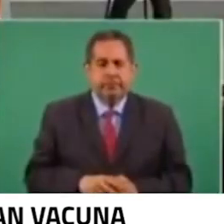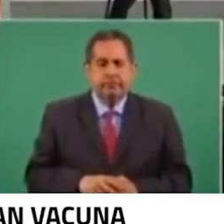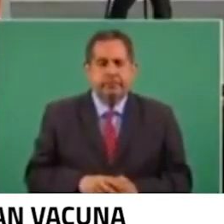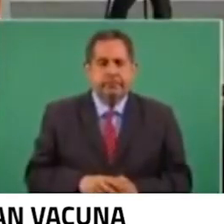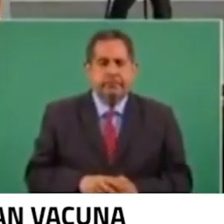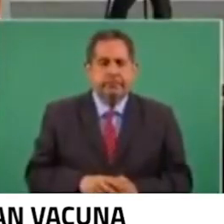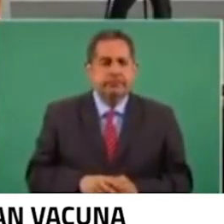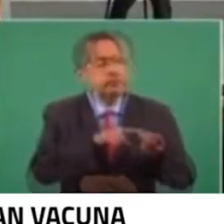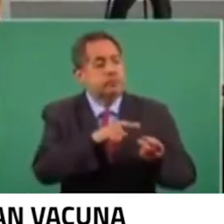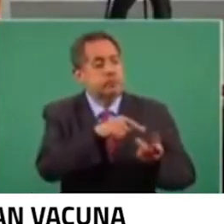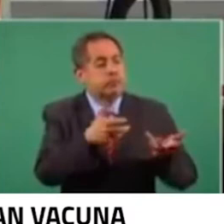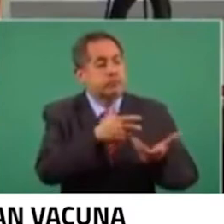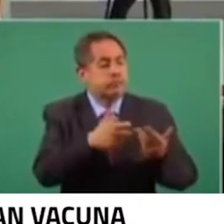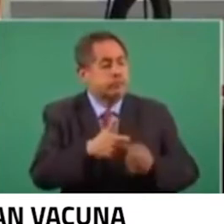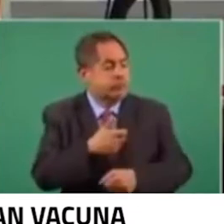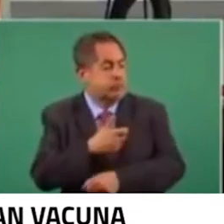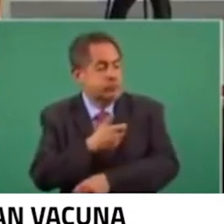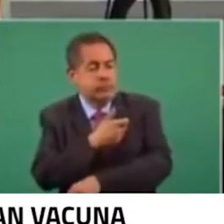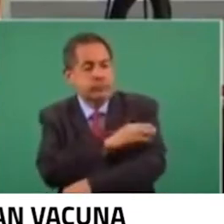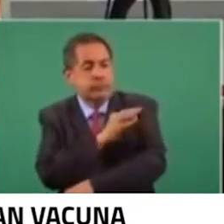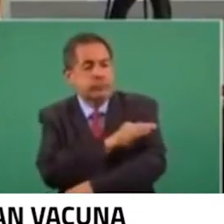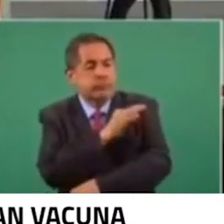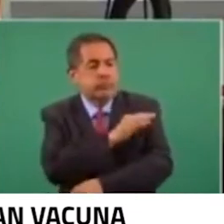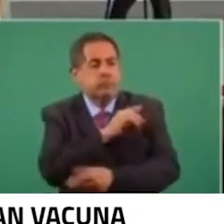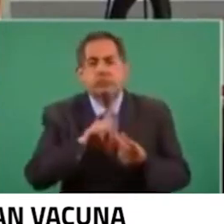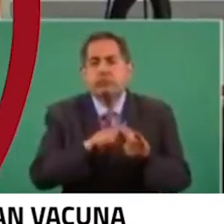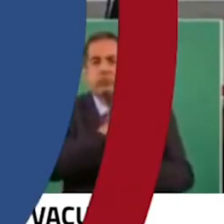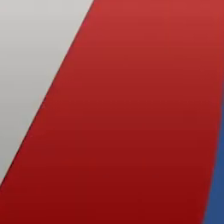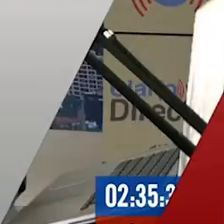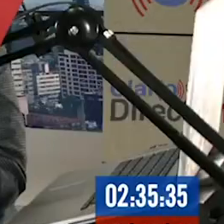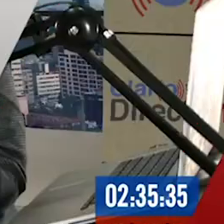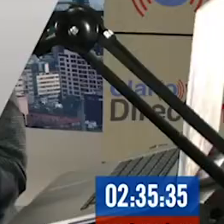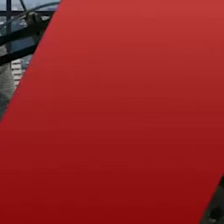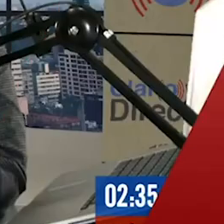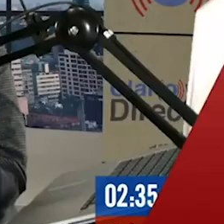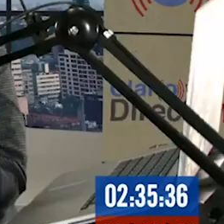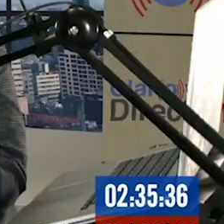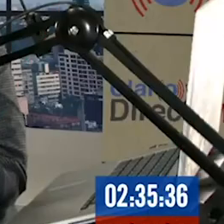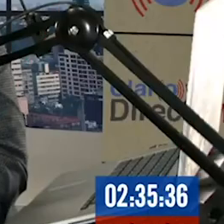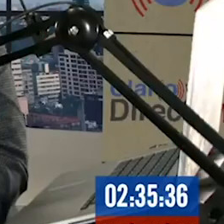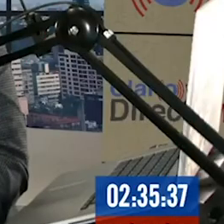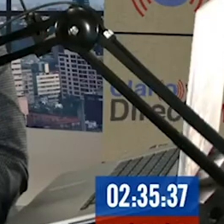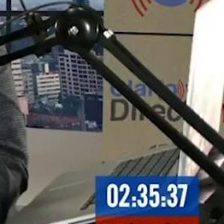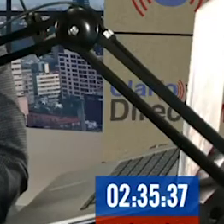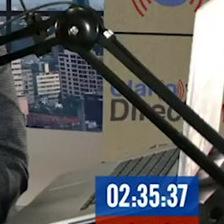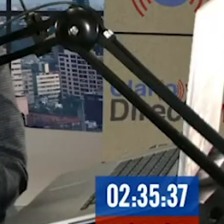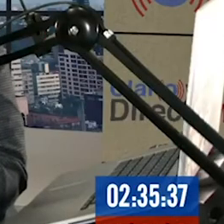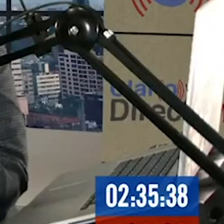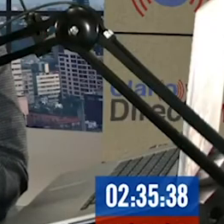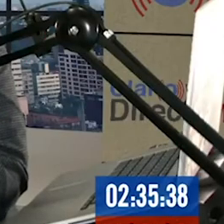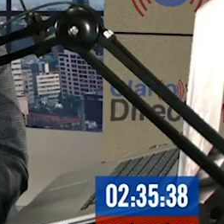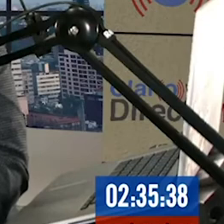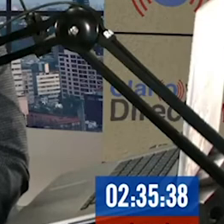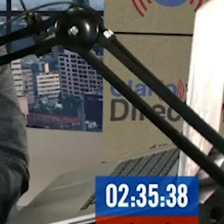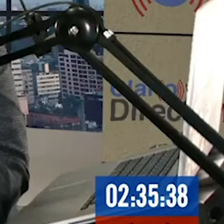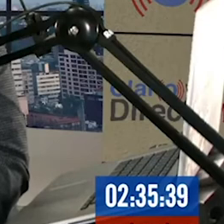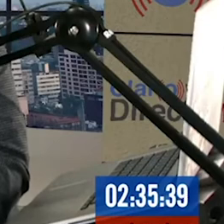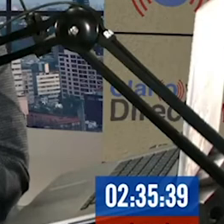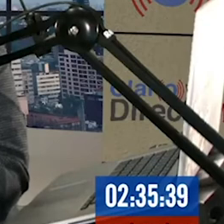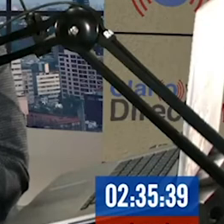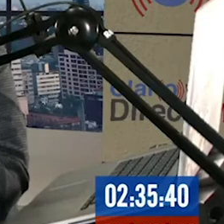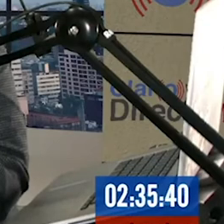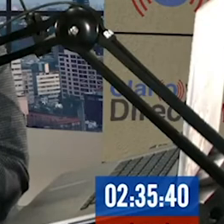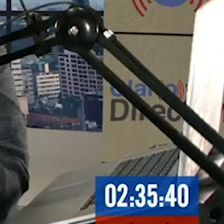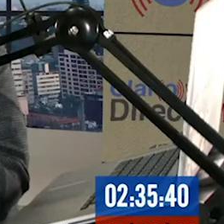en dónde las van a aplicar. Esto último, para que no haya duplicidades. En ello radica una buena parte de la crítica que